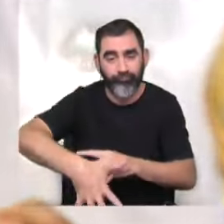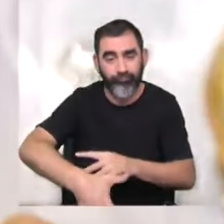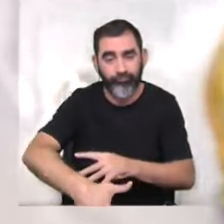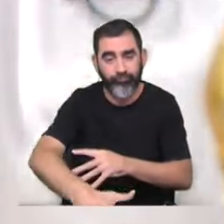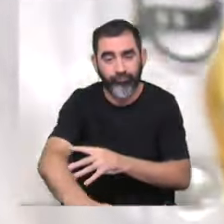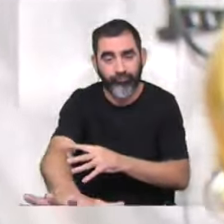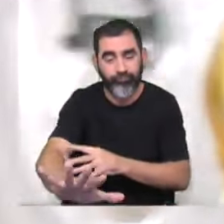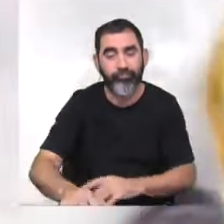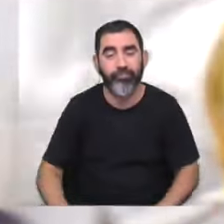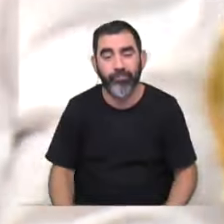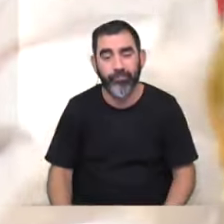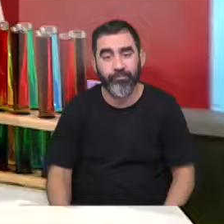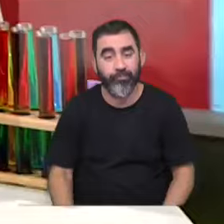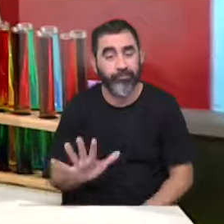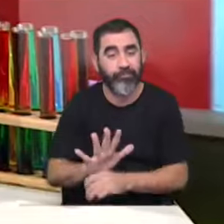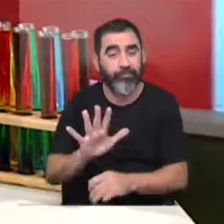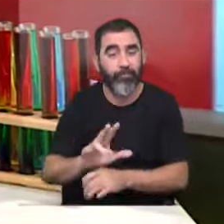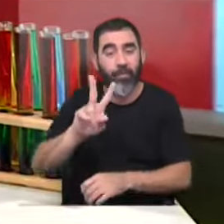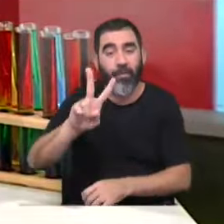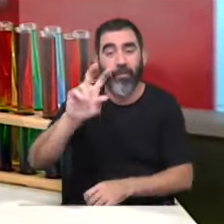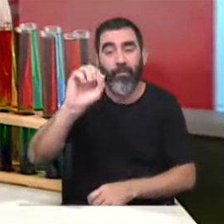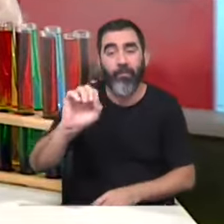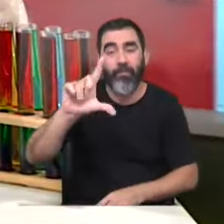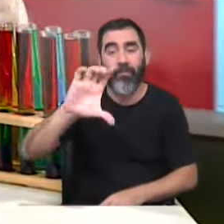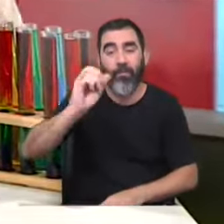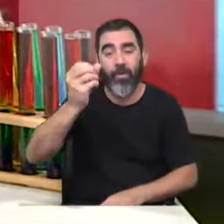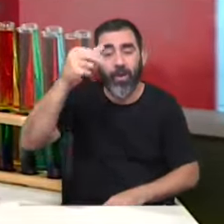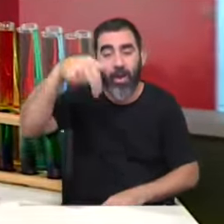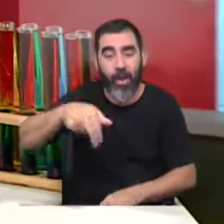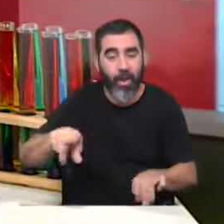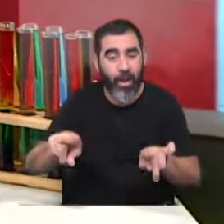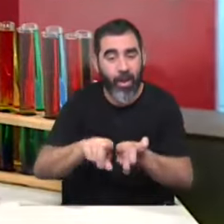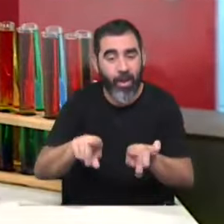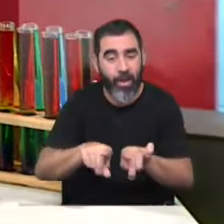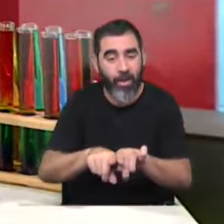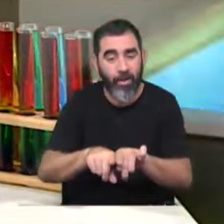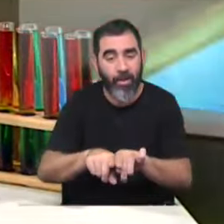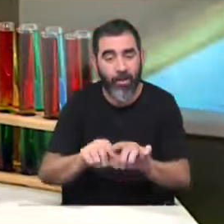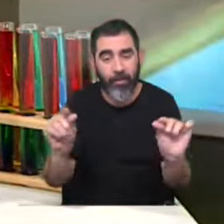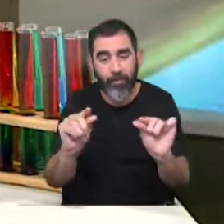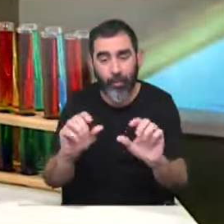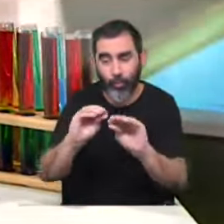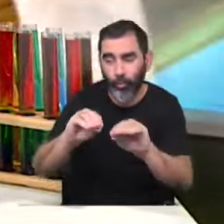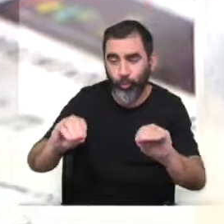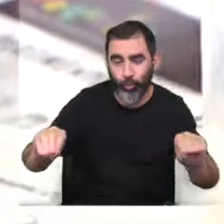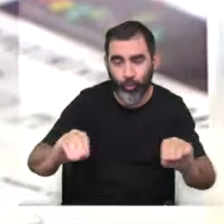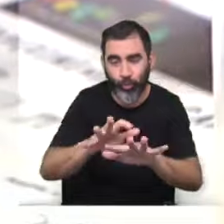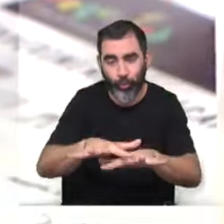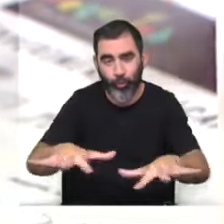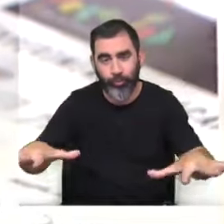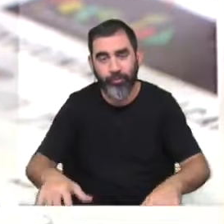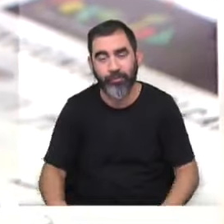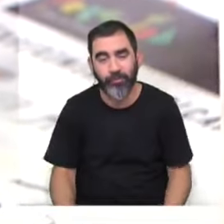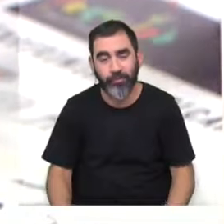¿Qué pasó? ¿Erupcionó el volcán químico? ¿Vieron? ¡Ay, ay, ay! Vamos a hacer un poco de chastre. Está grande